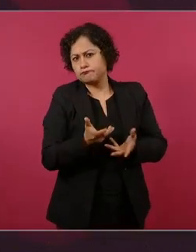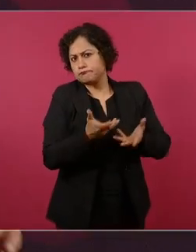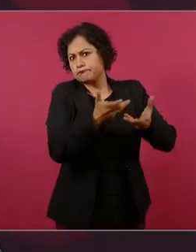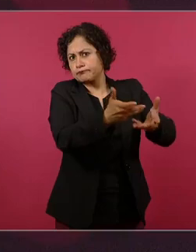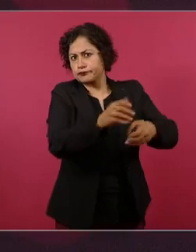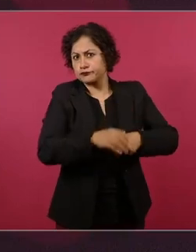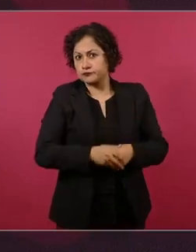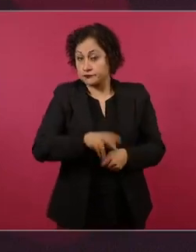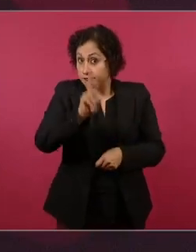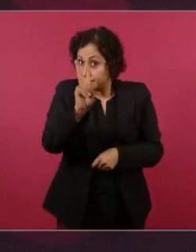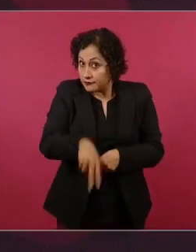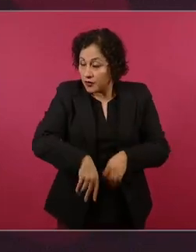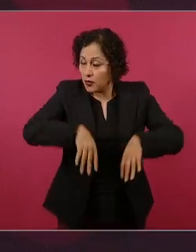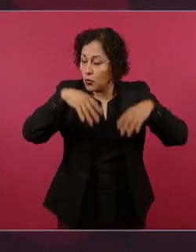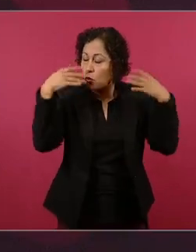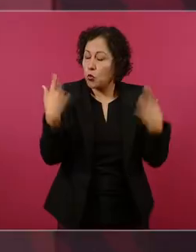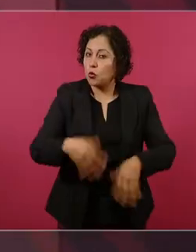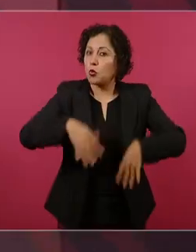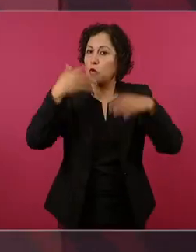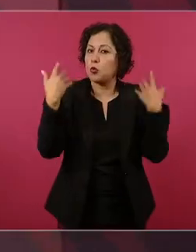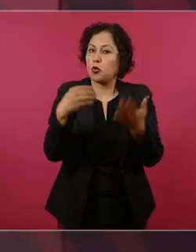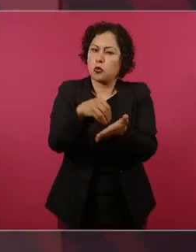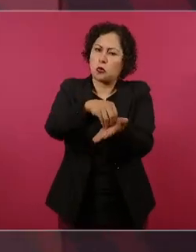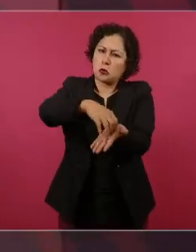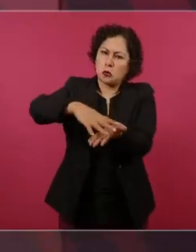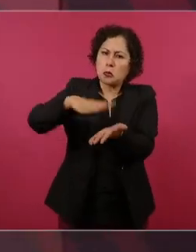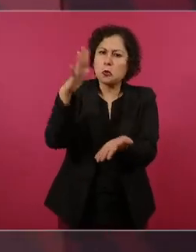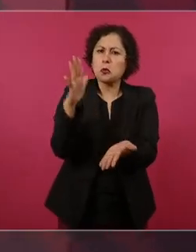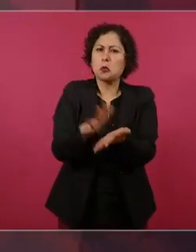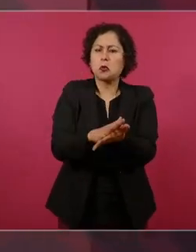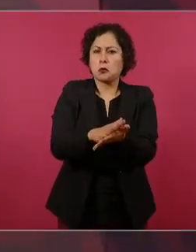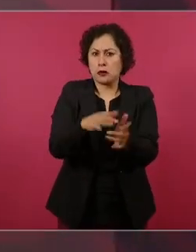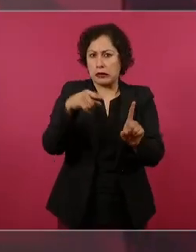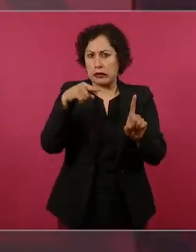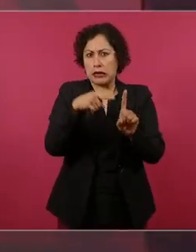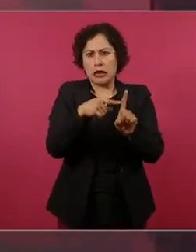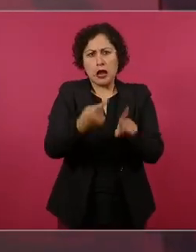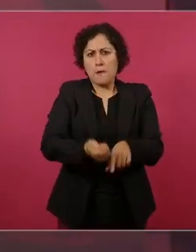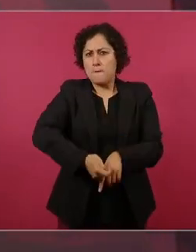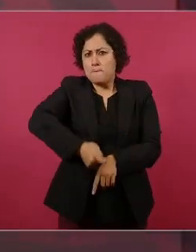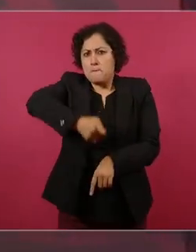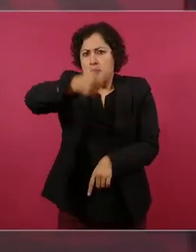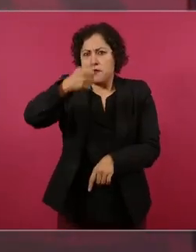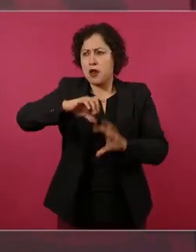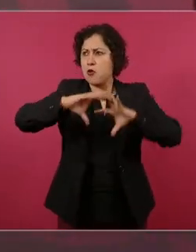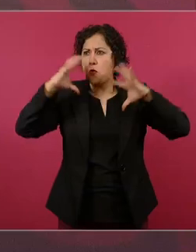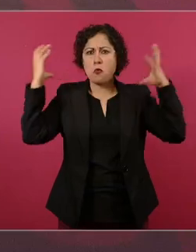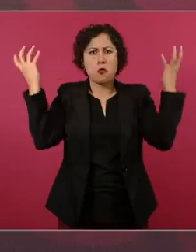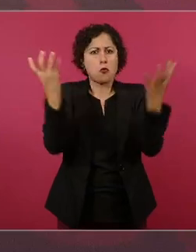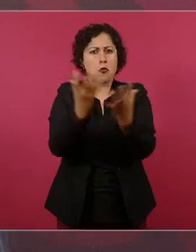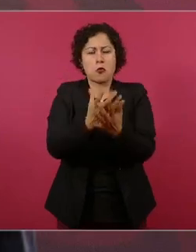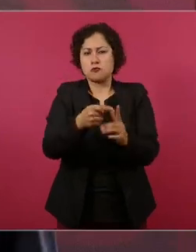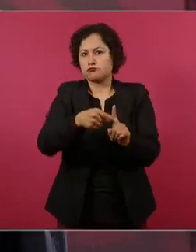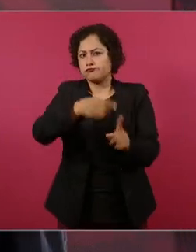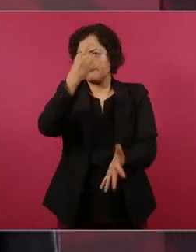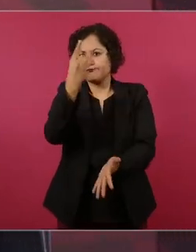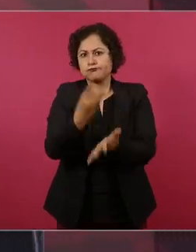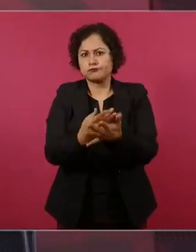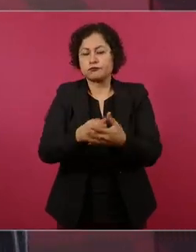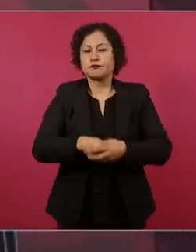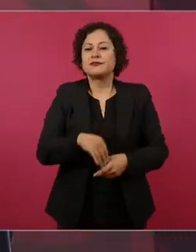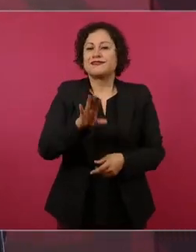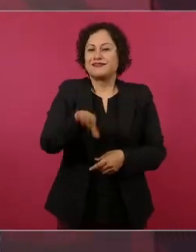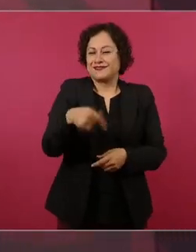al grado de que me estaban contando que ahora que toma